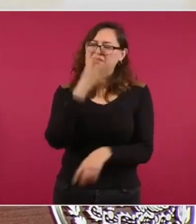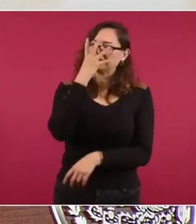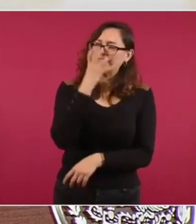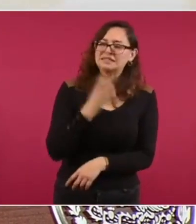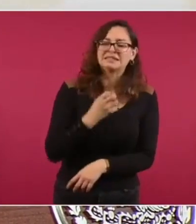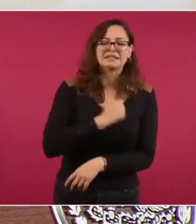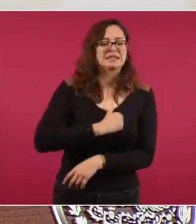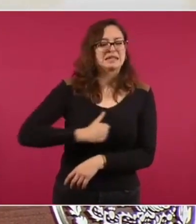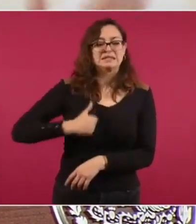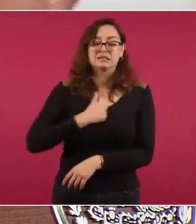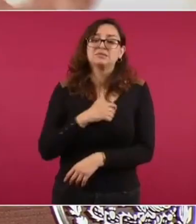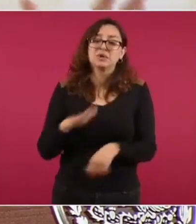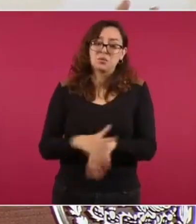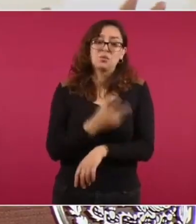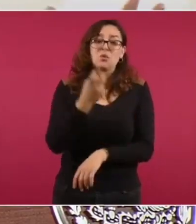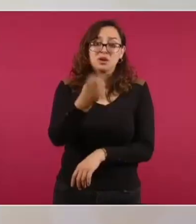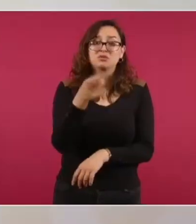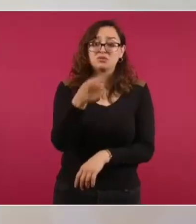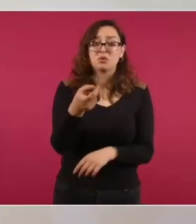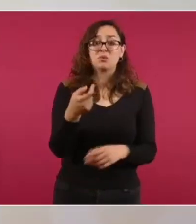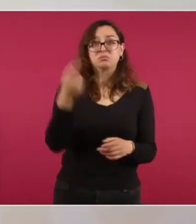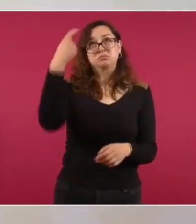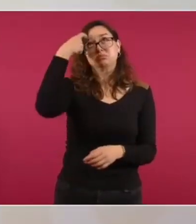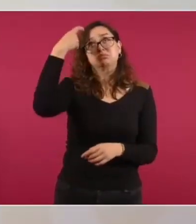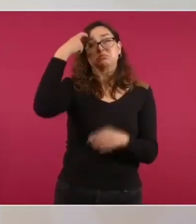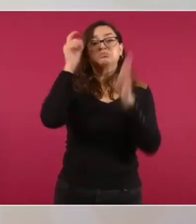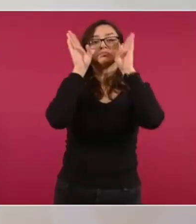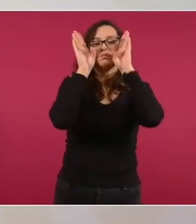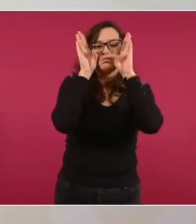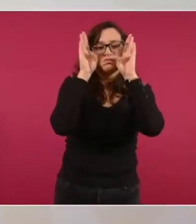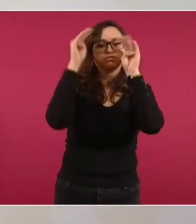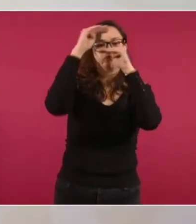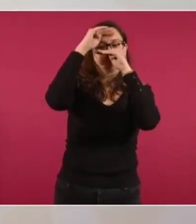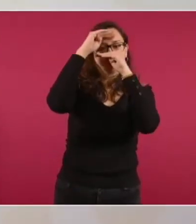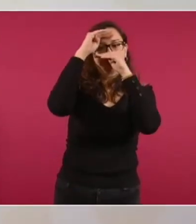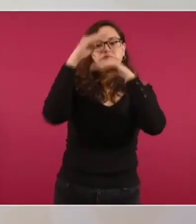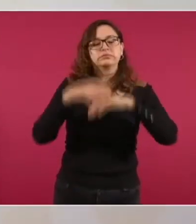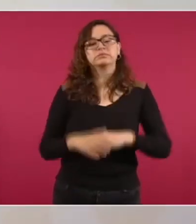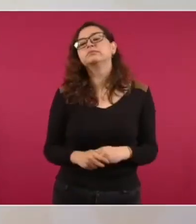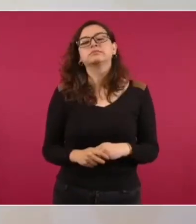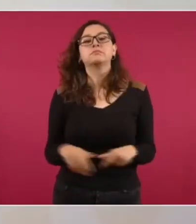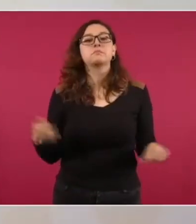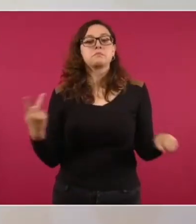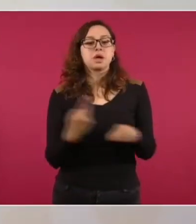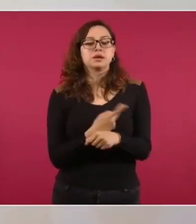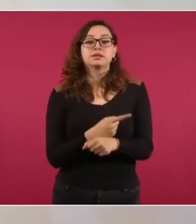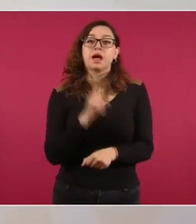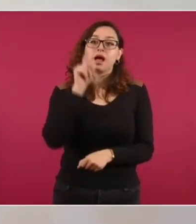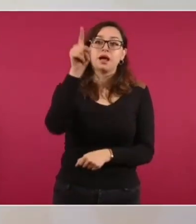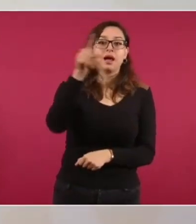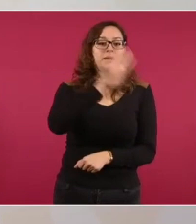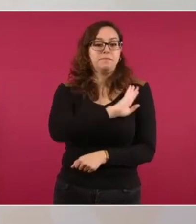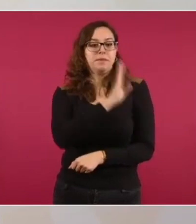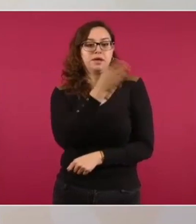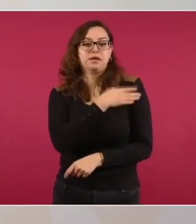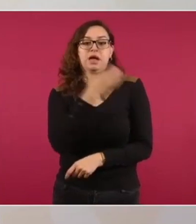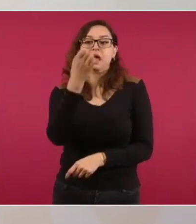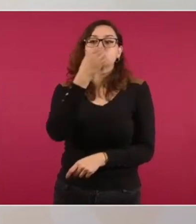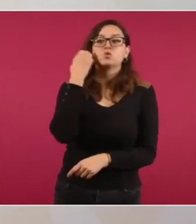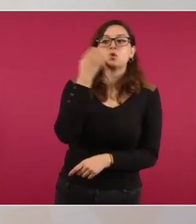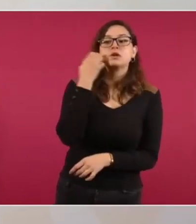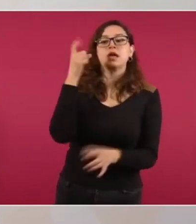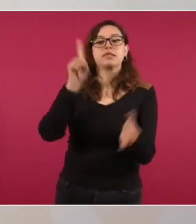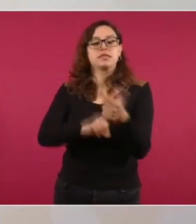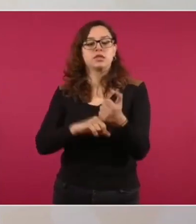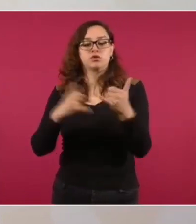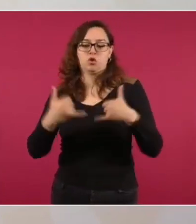En una escuela se juntaron jóvenes, adolescentes, y empezaron